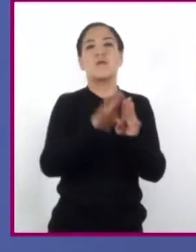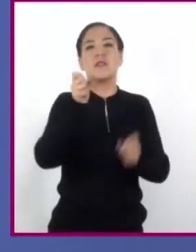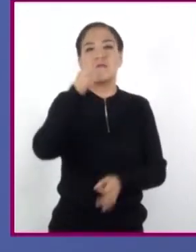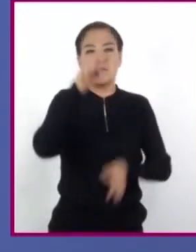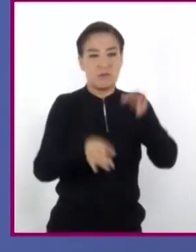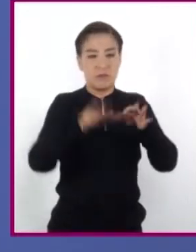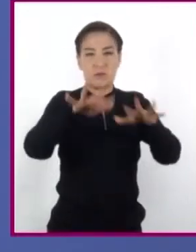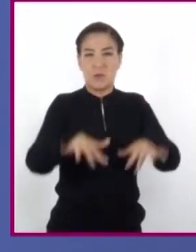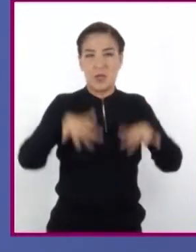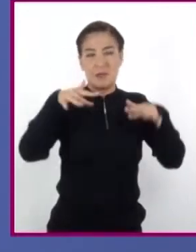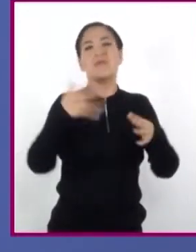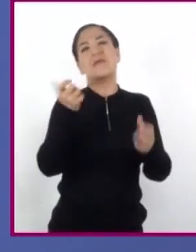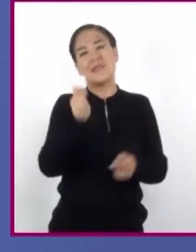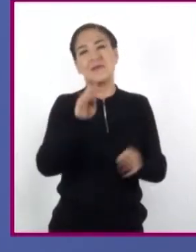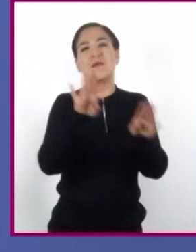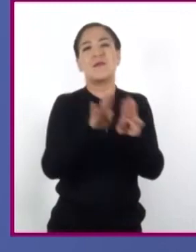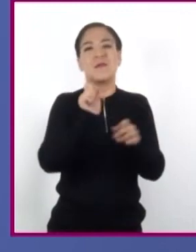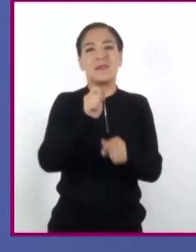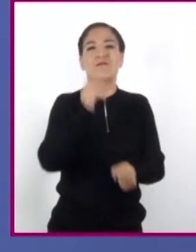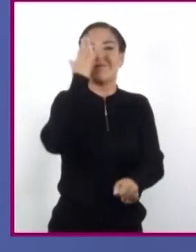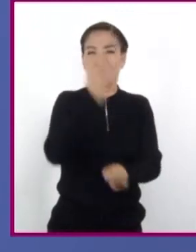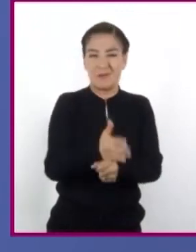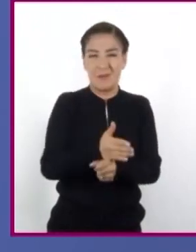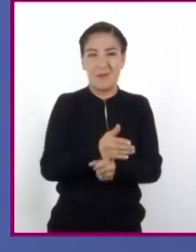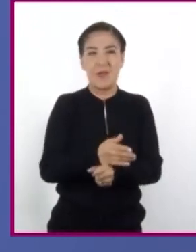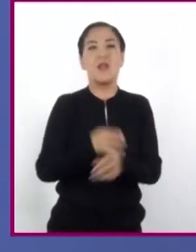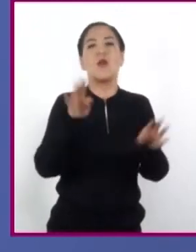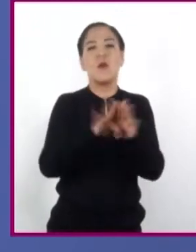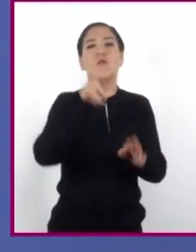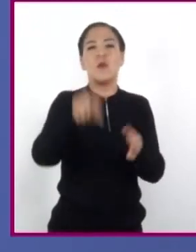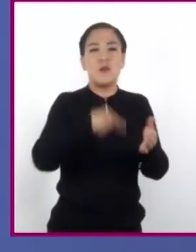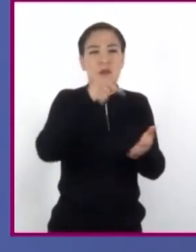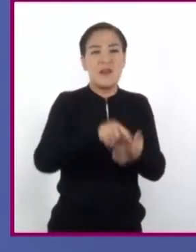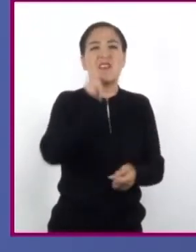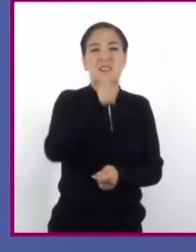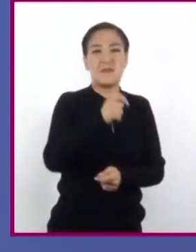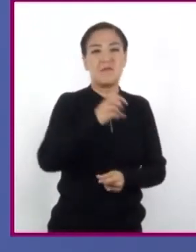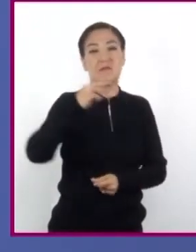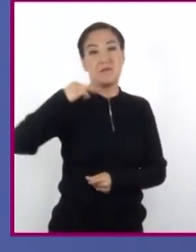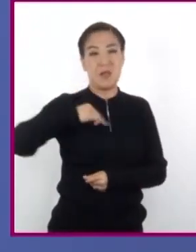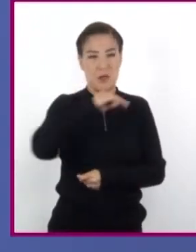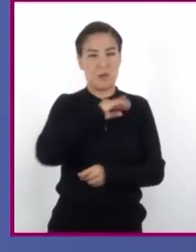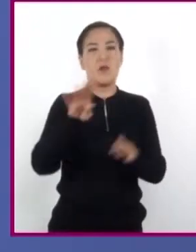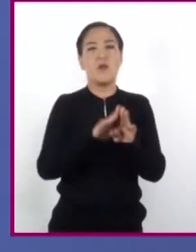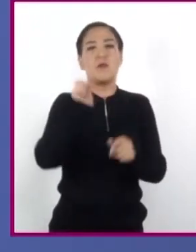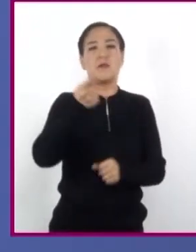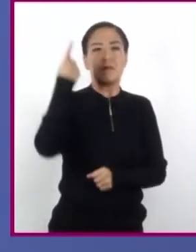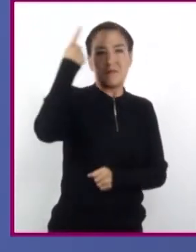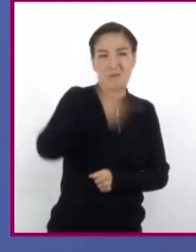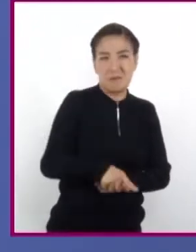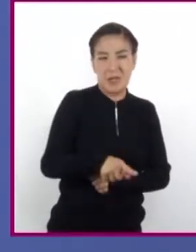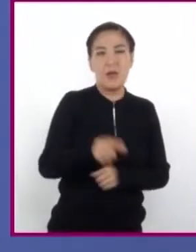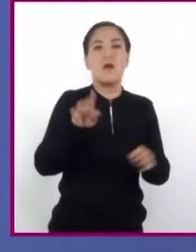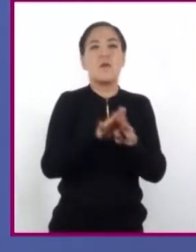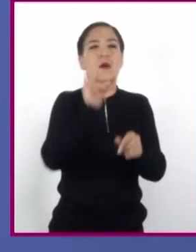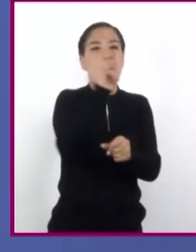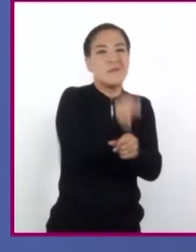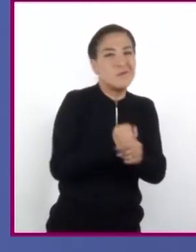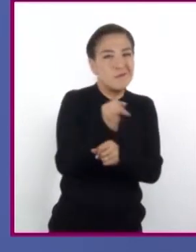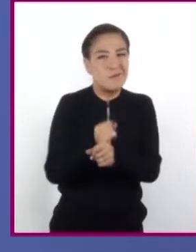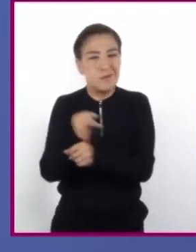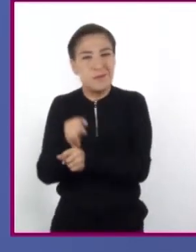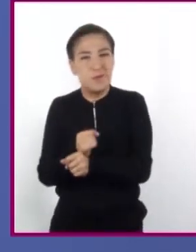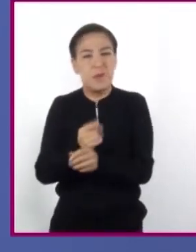o Santa Inquisición, cuyos miembros tenían la libre facultad de inquirir, es decir, investigar,